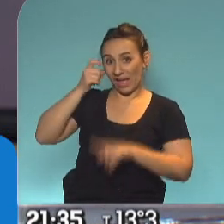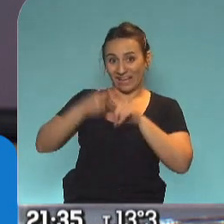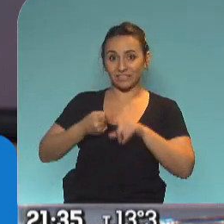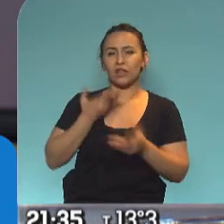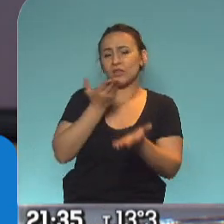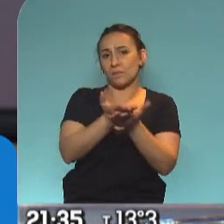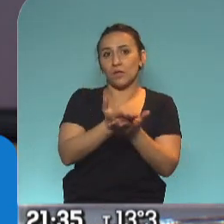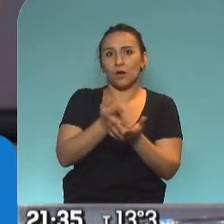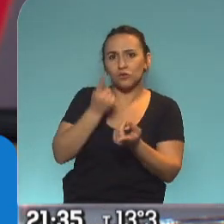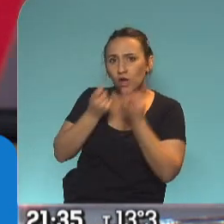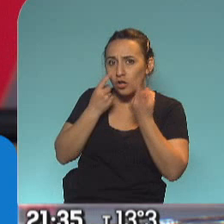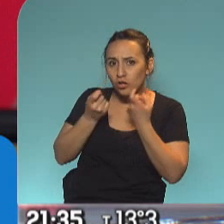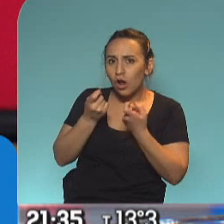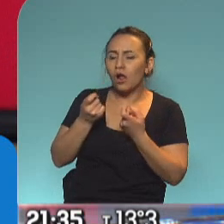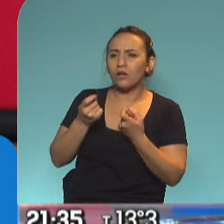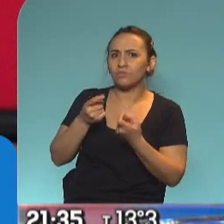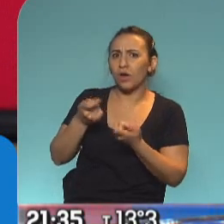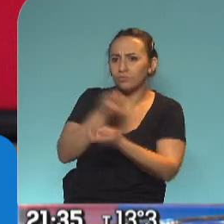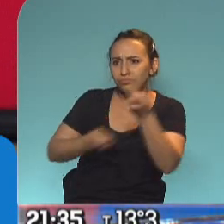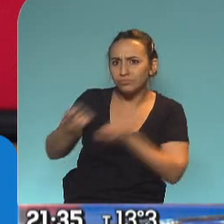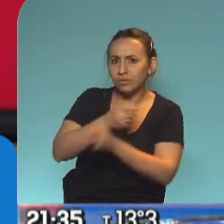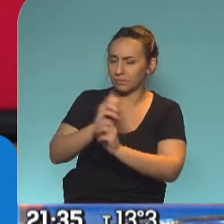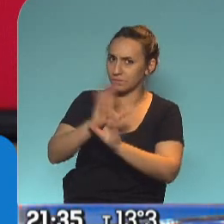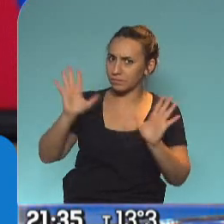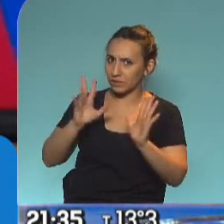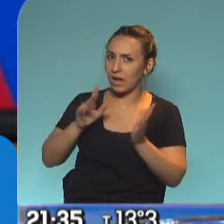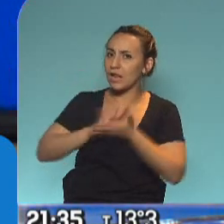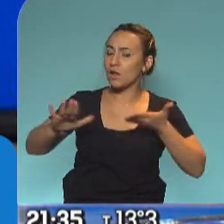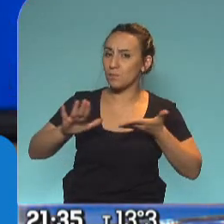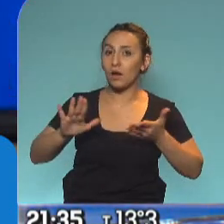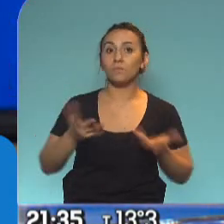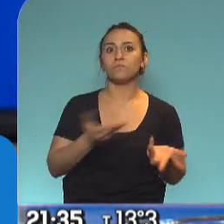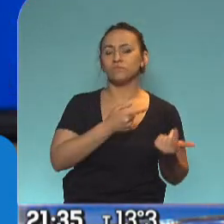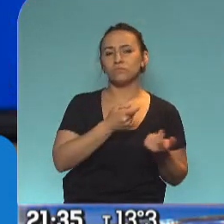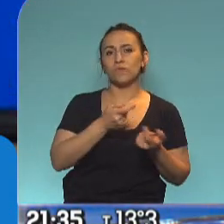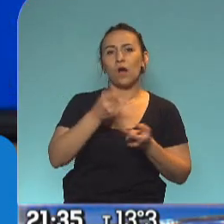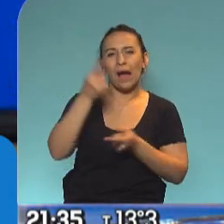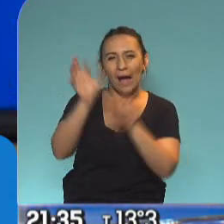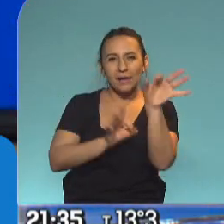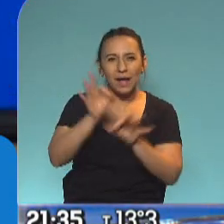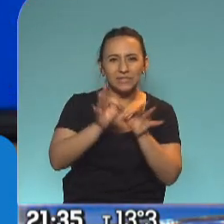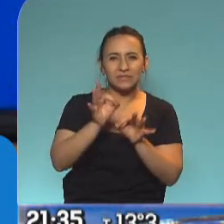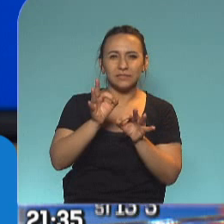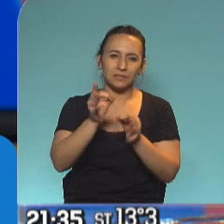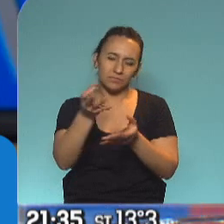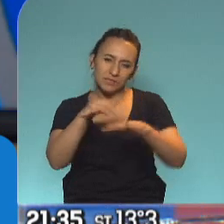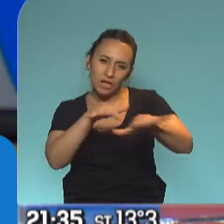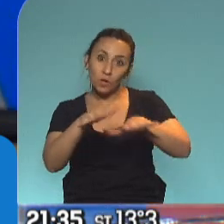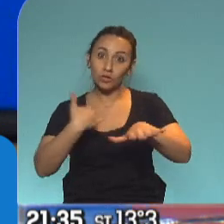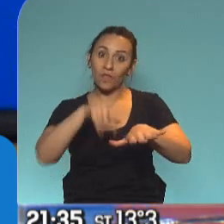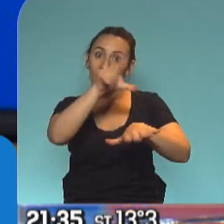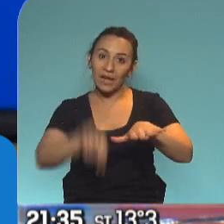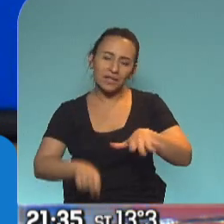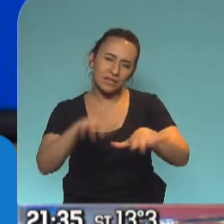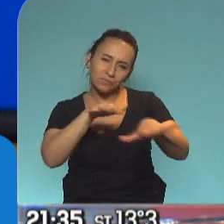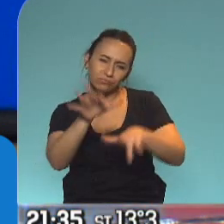la transparencia en Argentina, y la OCDE le devolvió en un estudio sobre la evaluación del Estado de la Argentina a